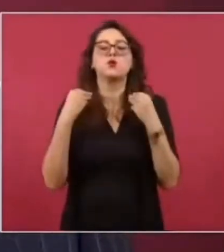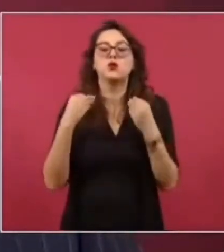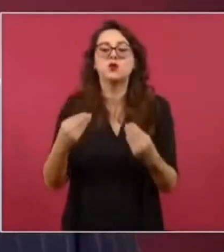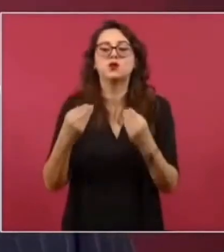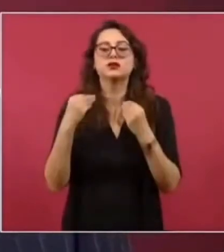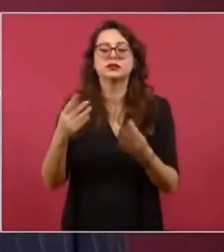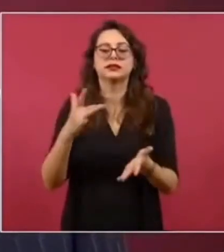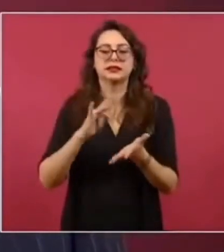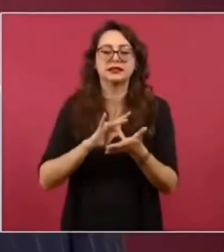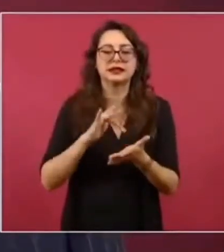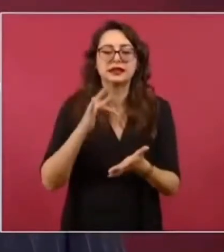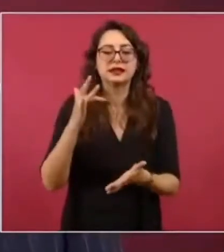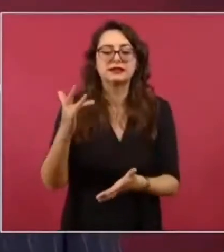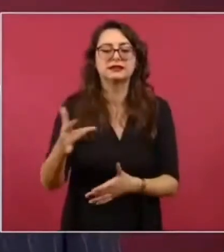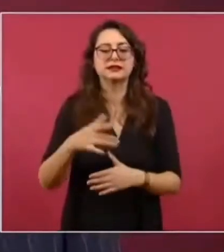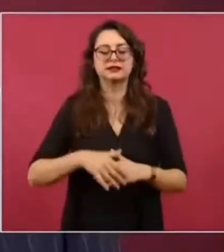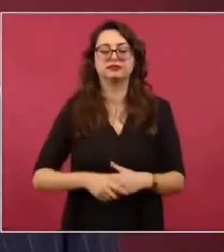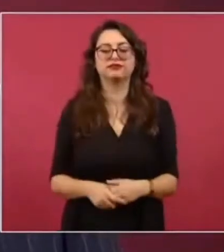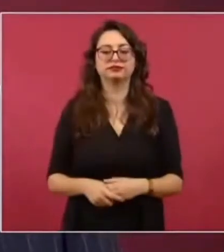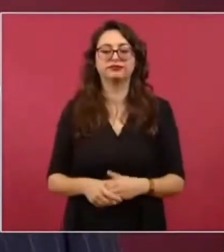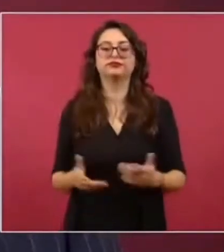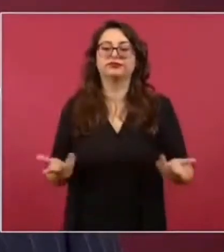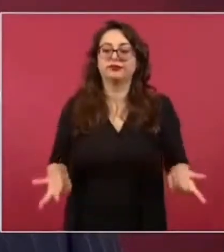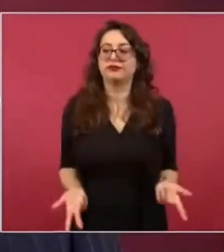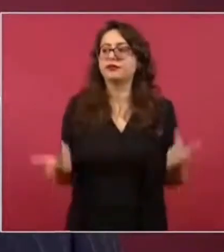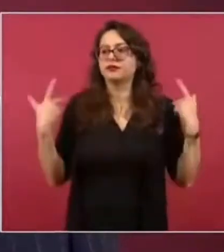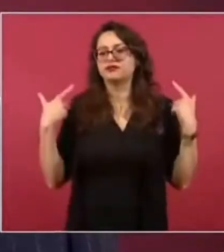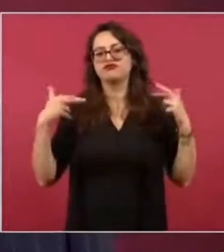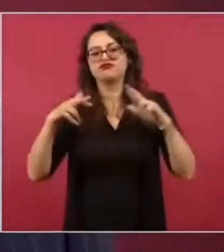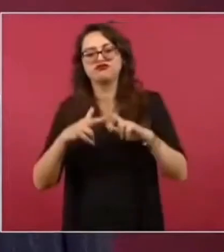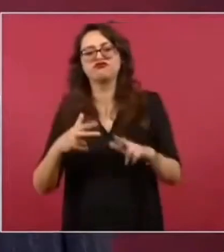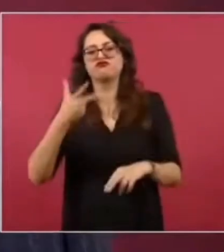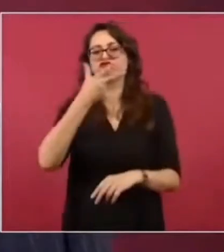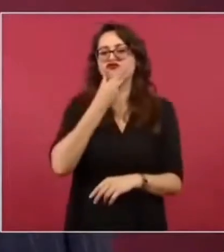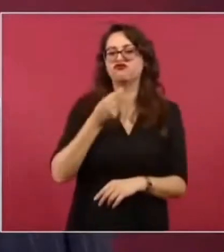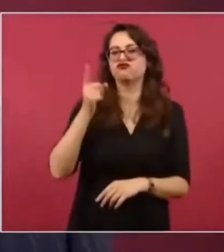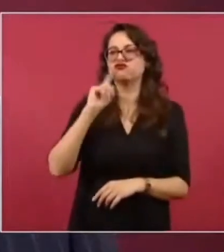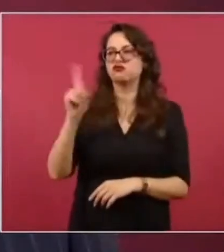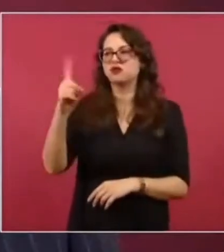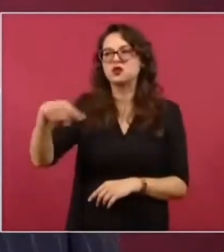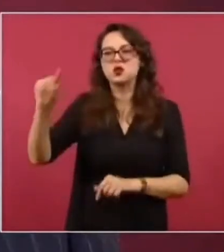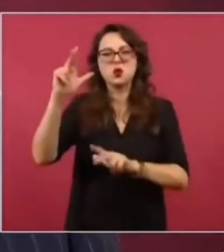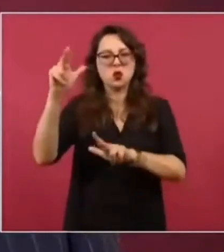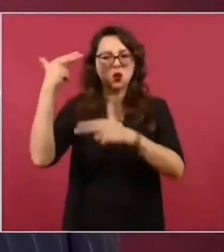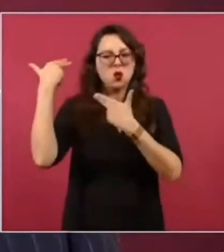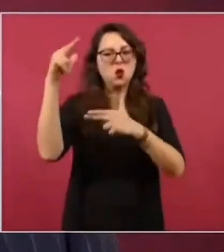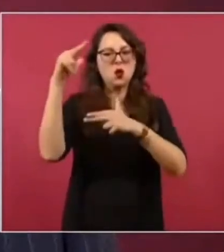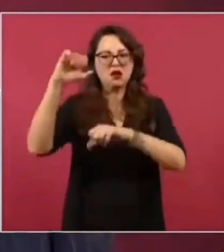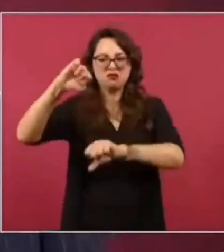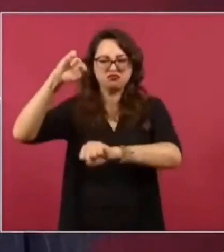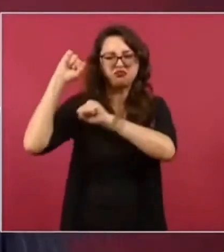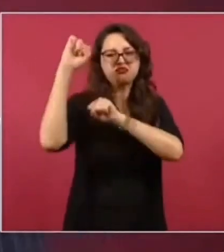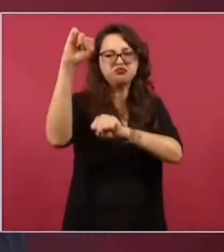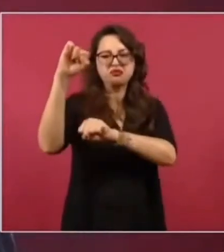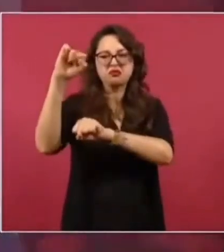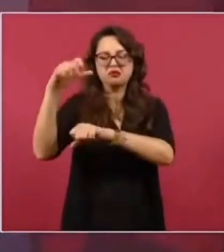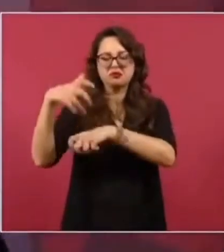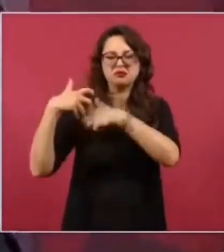siempre dijimos. Las maestras, los maestros de México merecen respeto